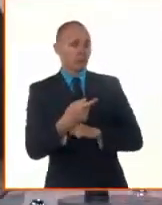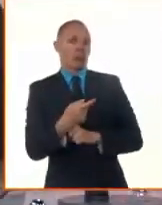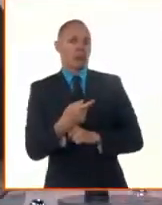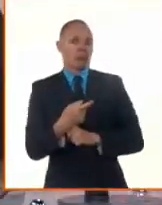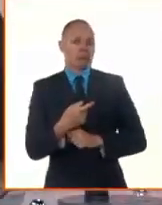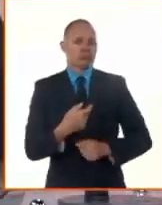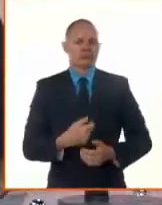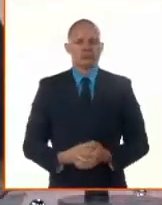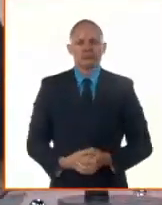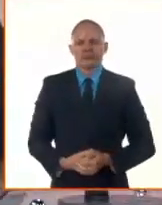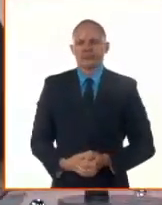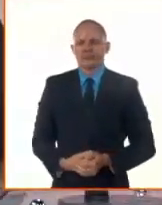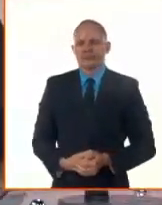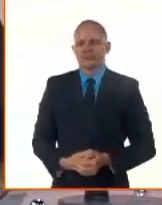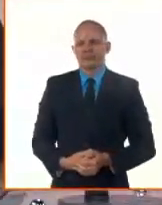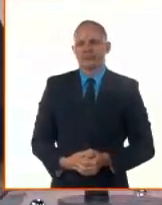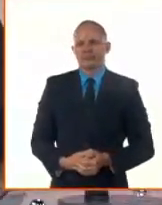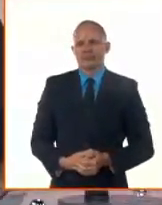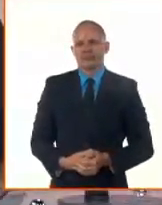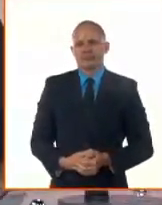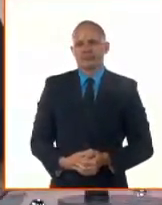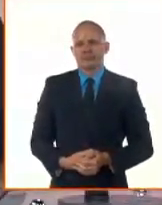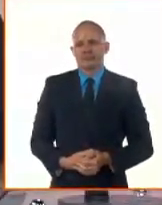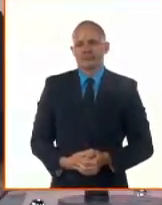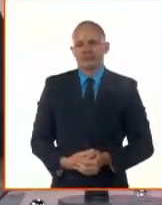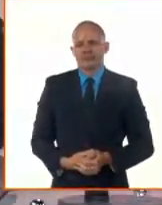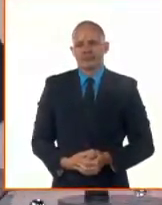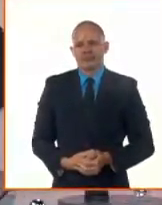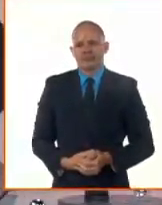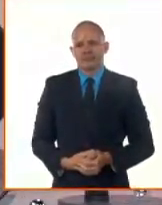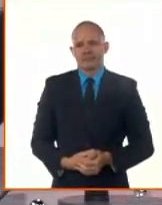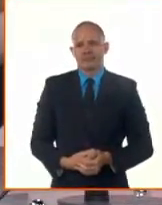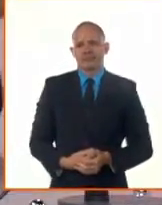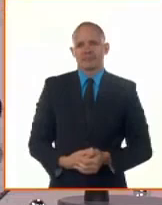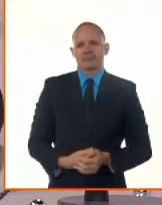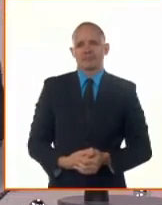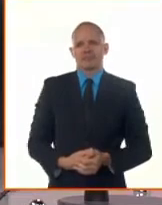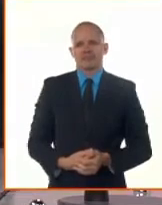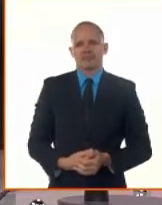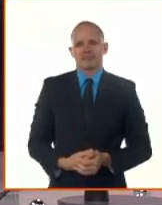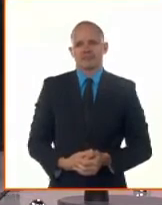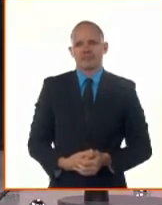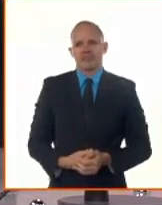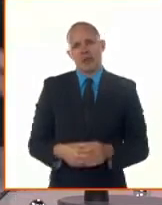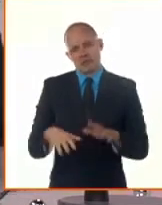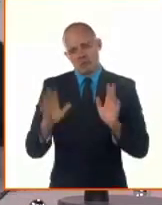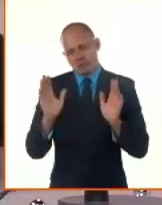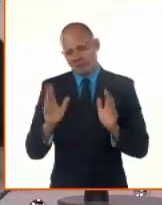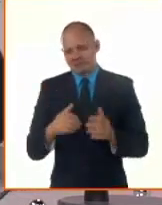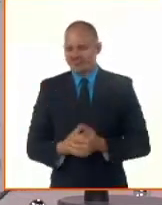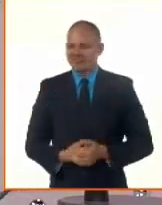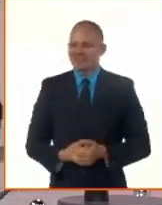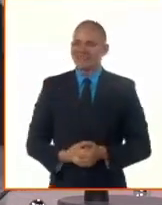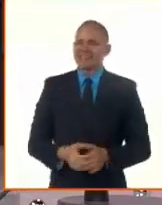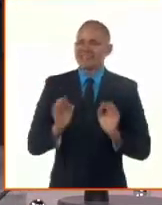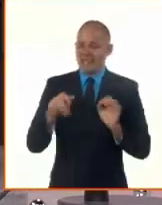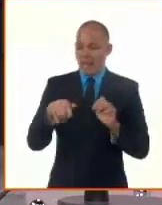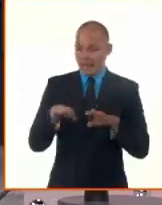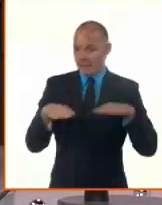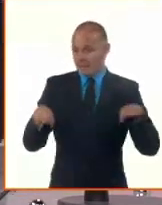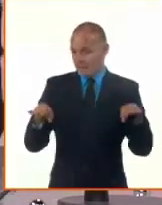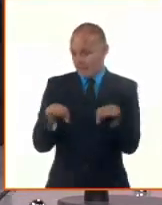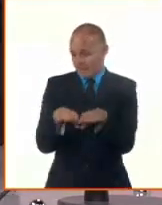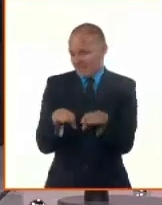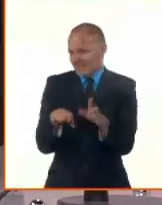bueno en estas mesas profesora por lo general no tenemos tanto tiempo sobre todo para explicar estos